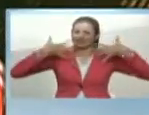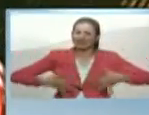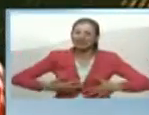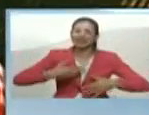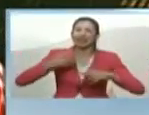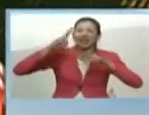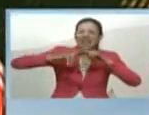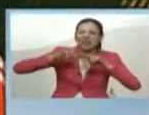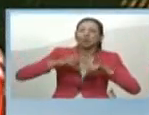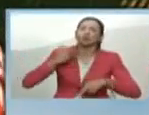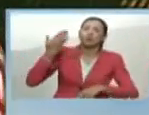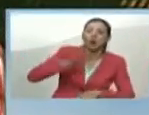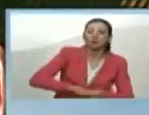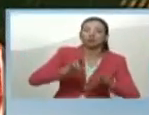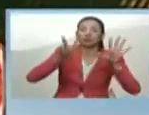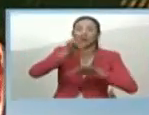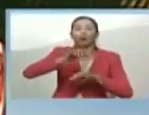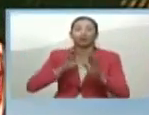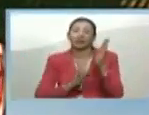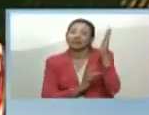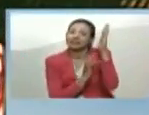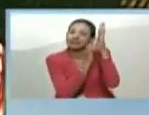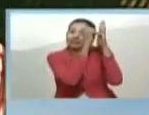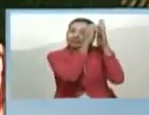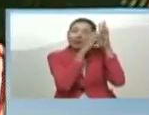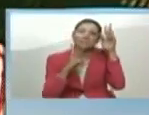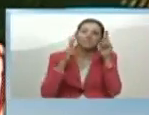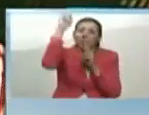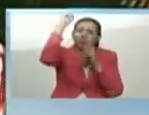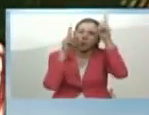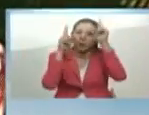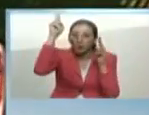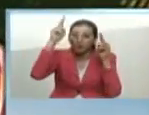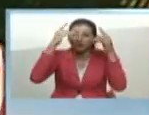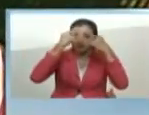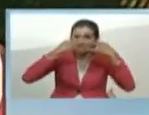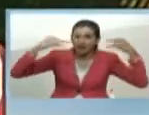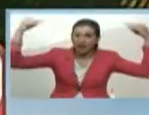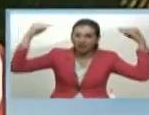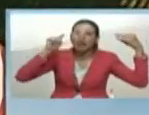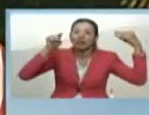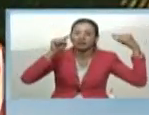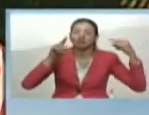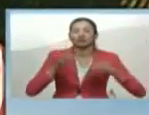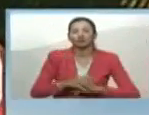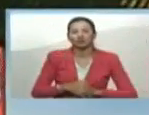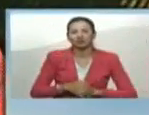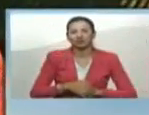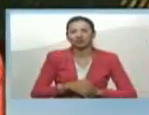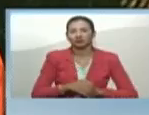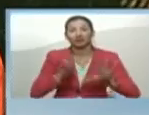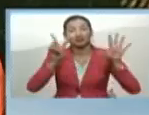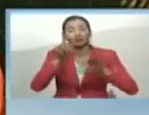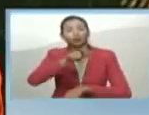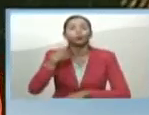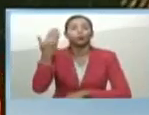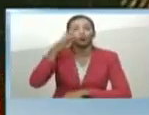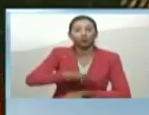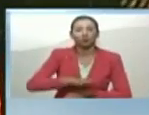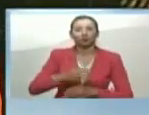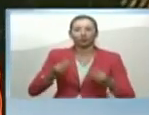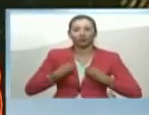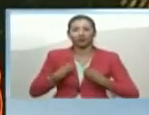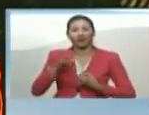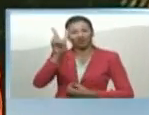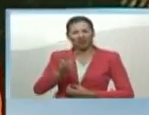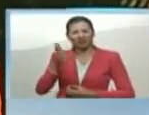tiraron el apagón general que tenían planificado no fue quirúrgico quirúrgico golpe quirúrgico ahí donde vivo yo yo vive en el valle en la